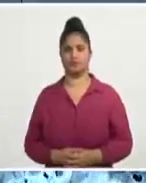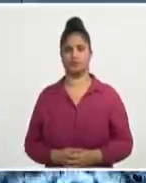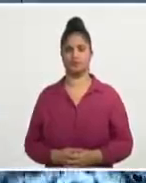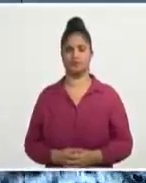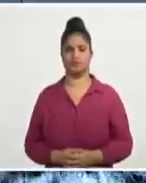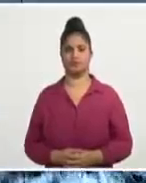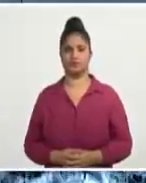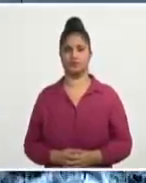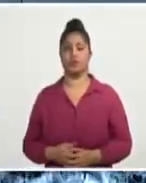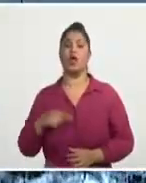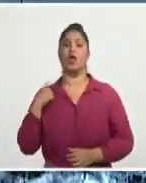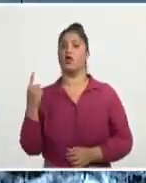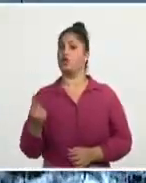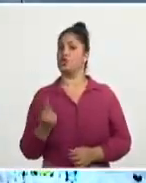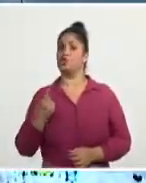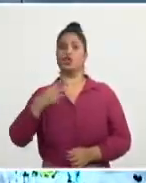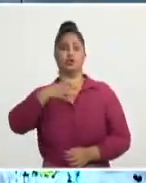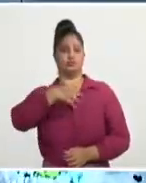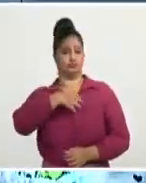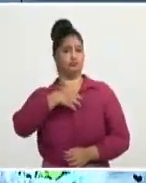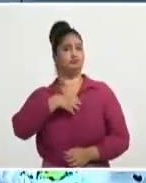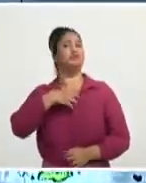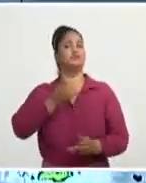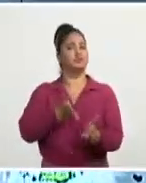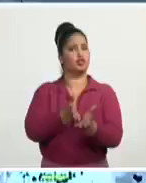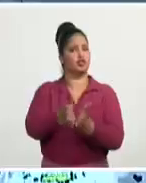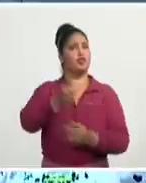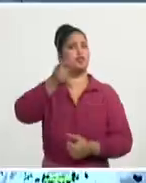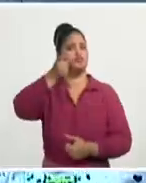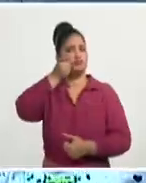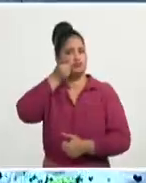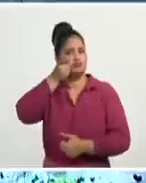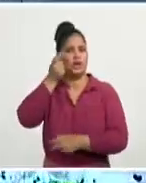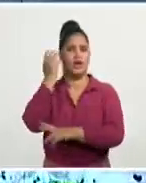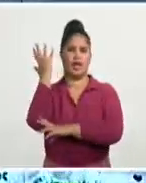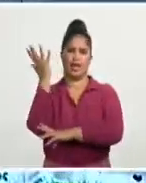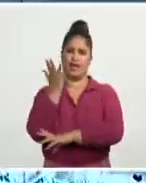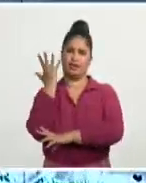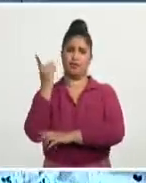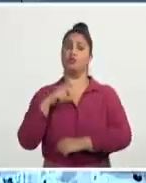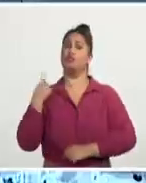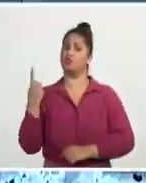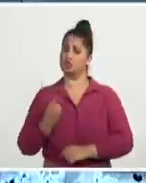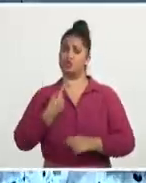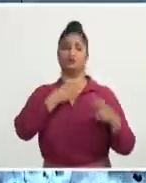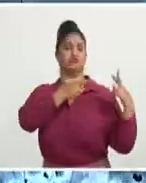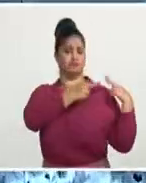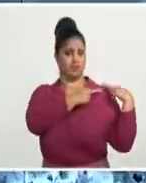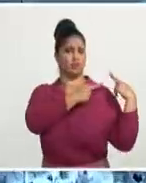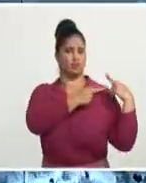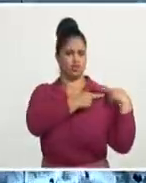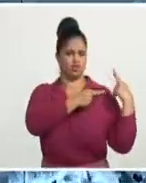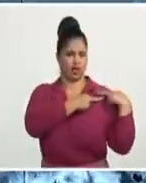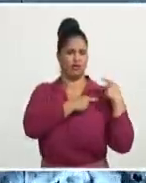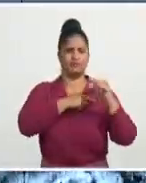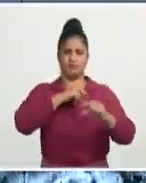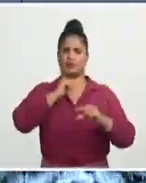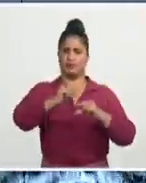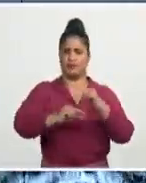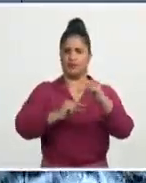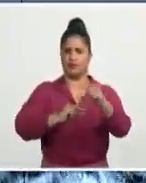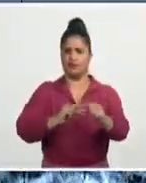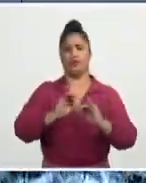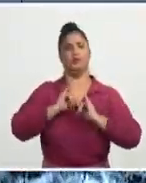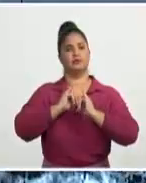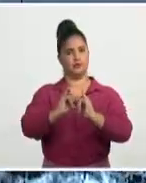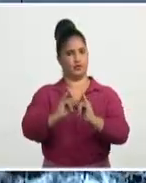una vigilancia sobre esta situación y evidentemente sobre la futura evolución que pueda tener esas altas concentraciones